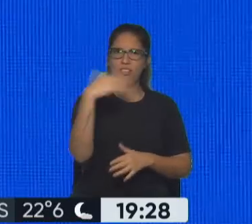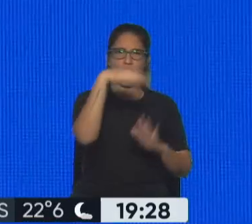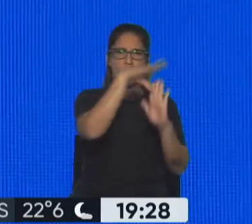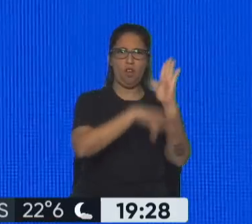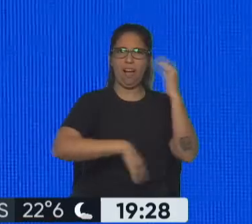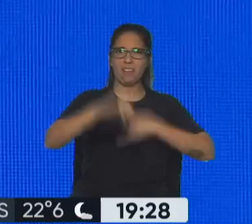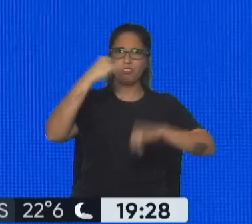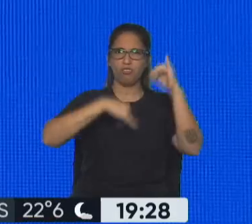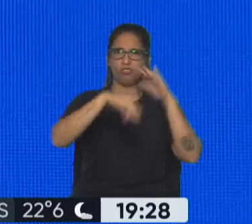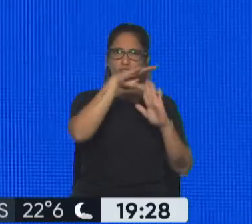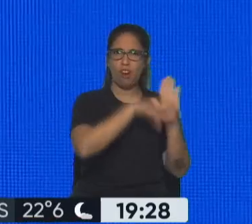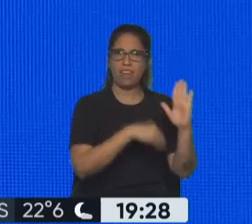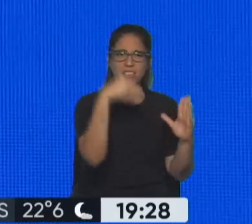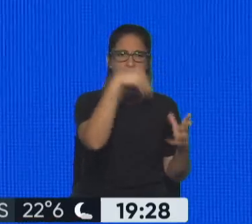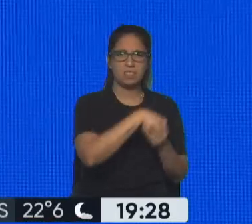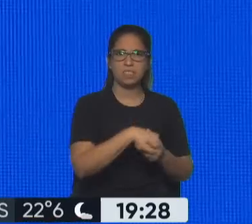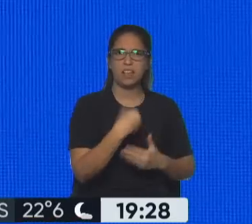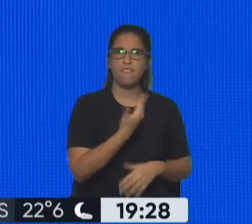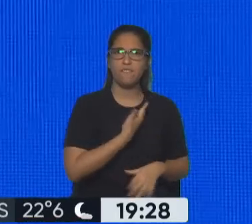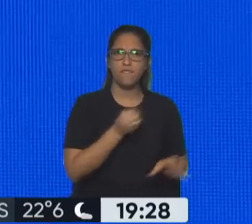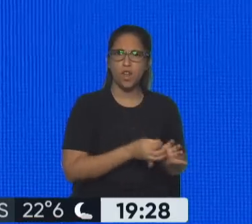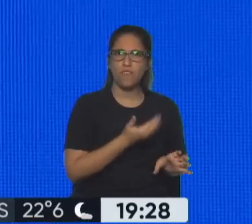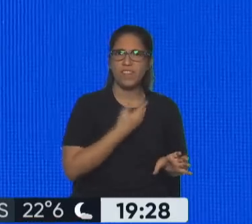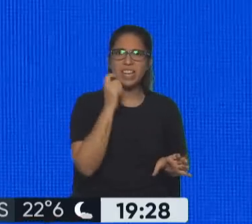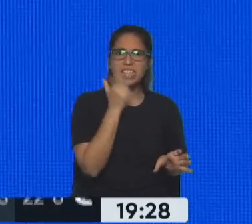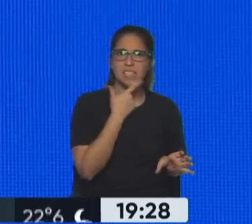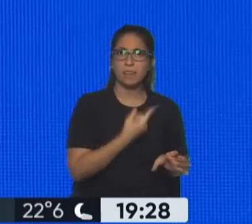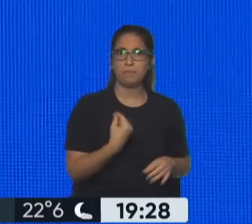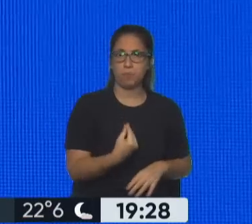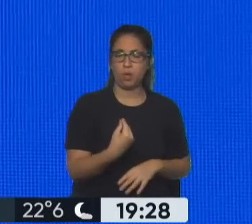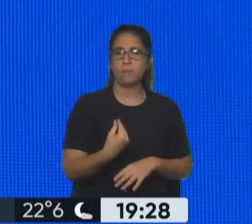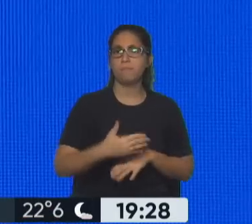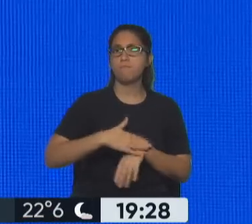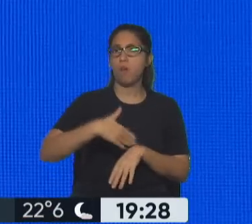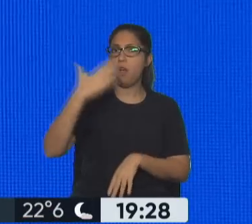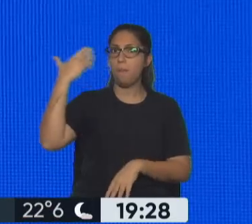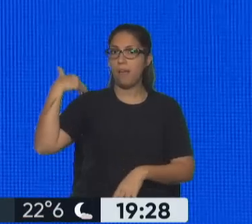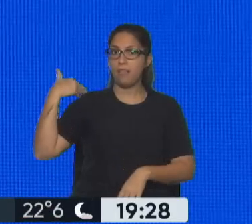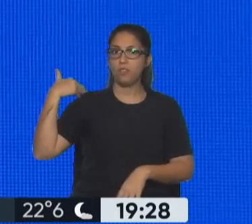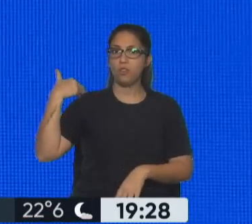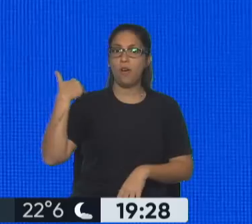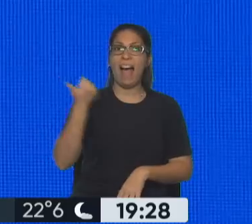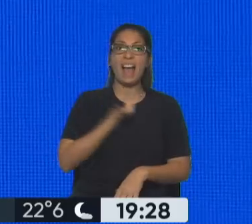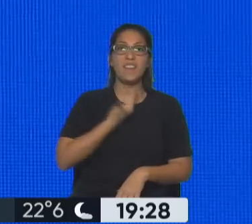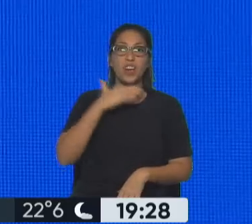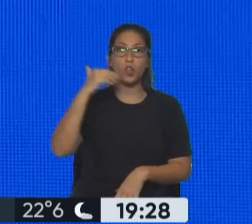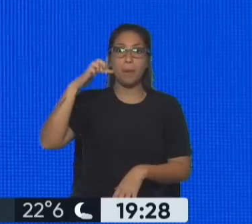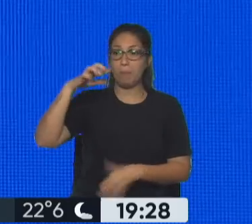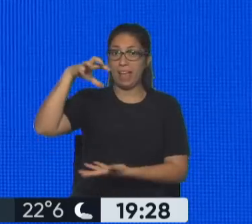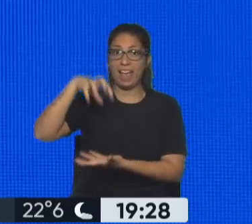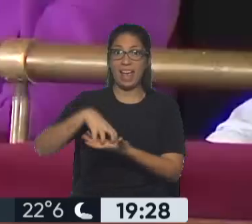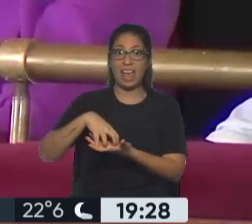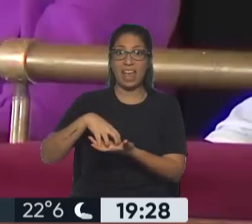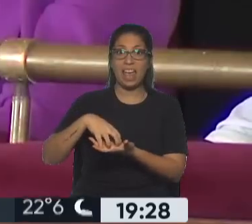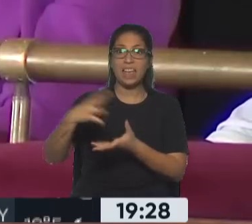Porque durante la época en que se privatizaron en las AFJP los recursos de